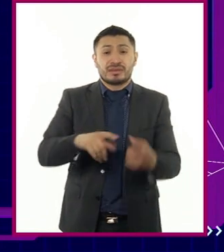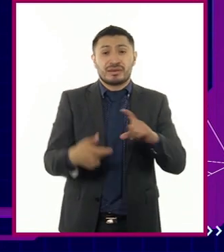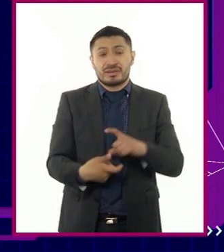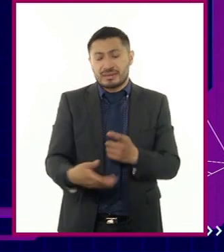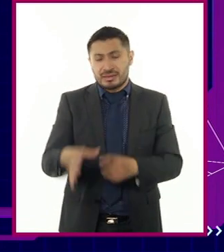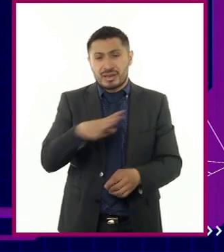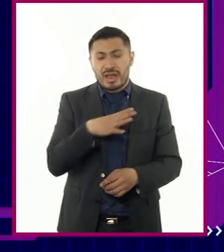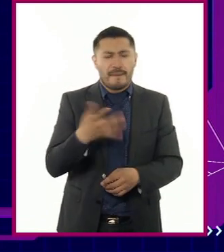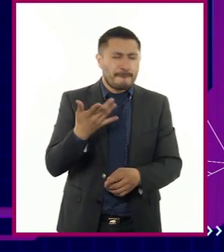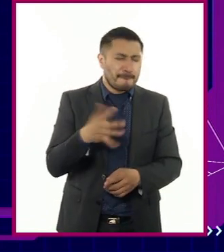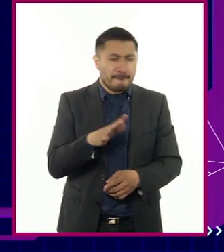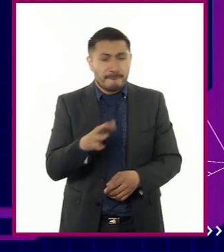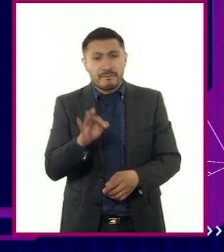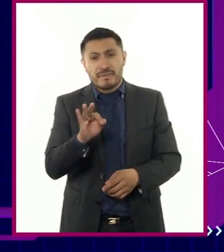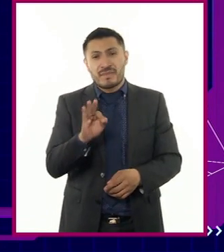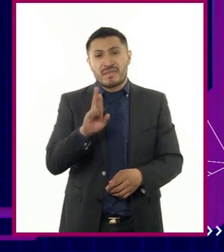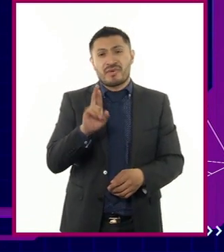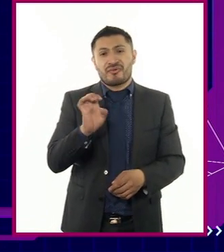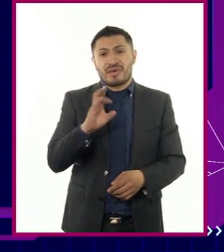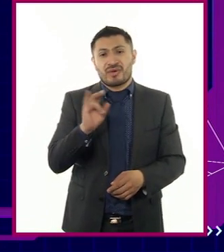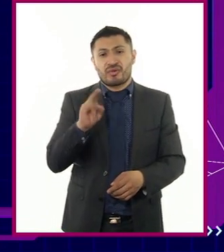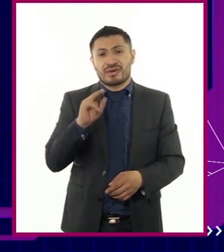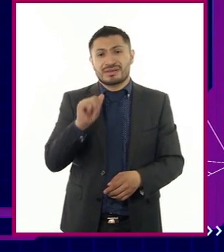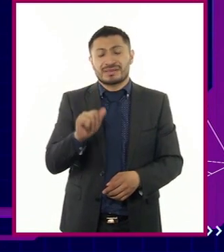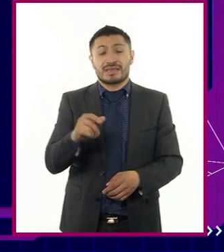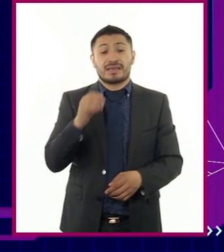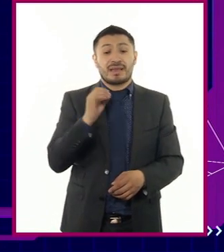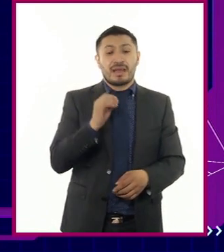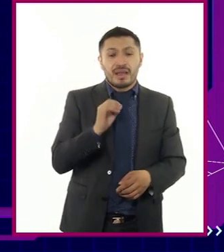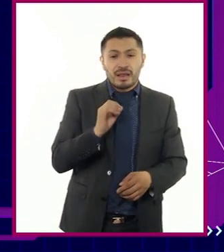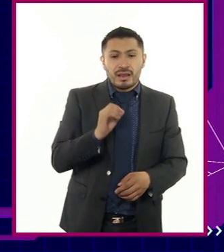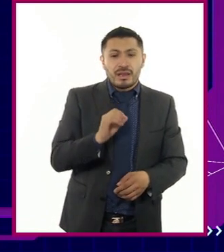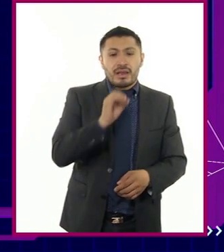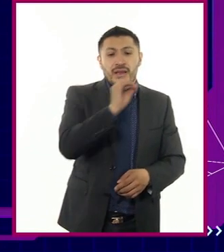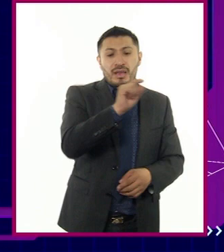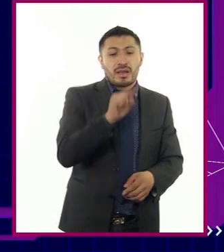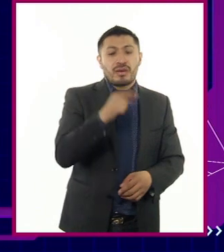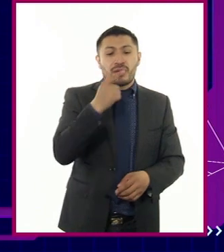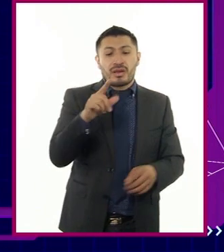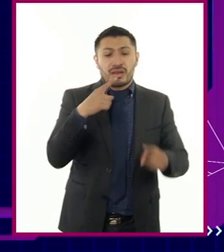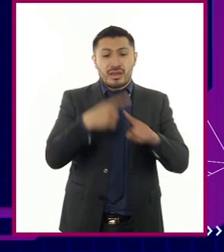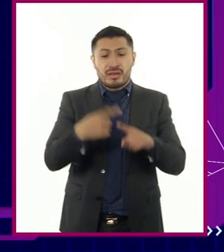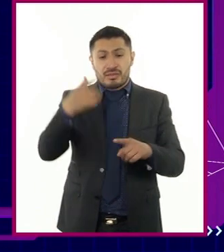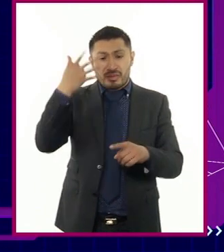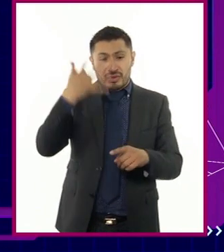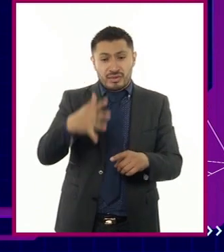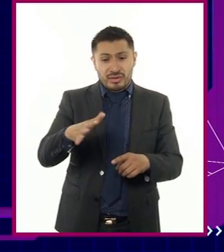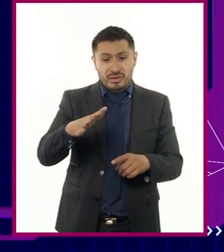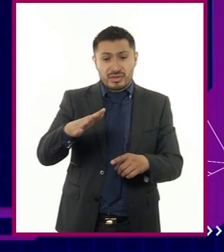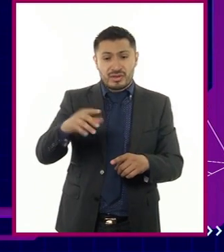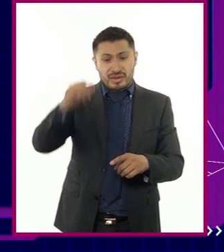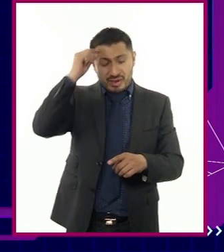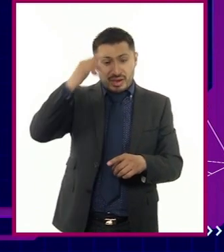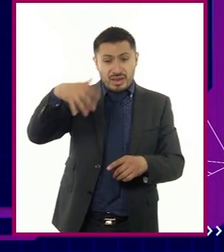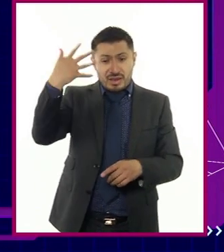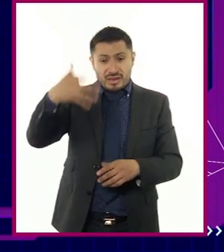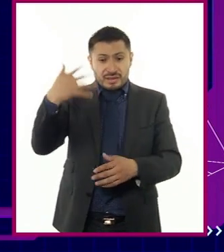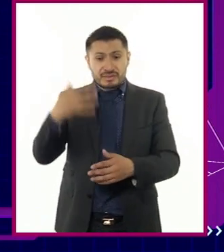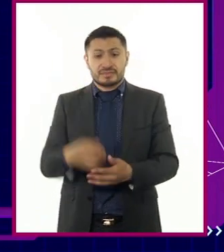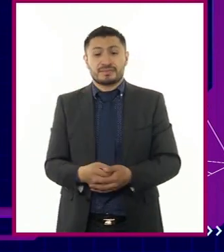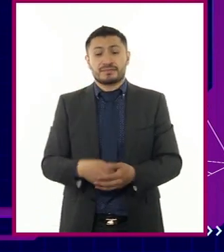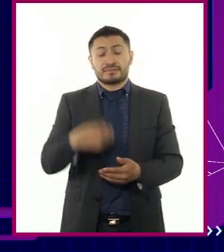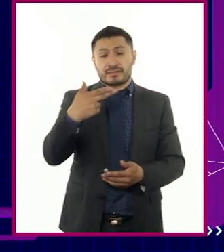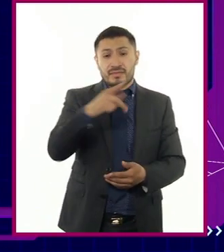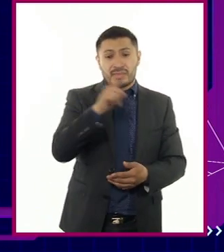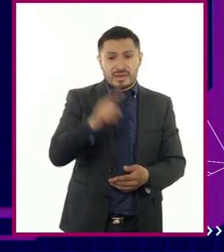una frecuencia de 0.7 por 10 elevado a la 15 Hz. Si la velocidad de la onda se considera